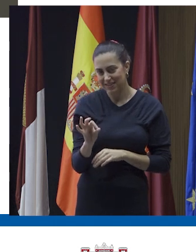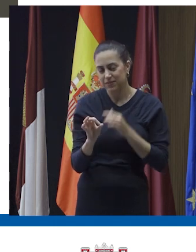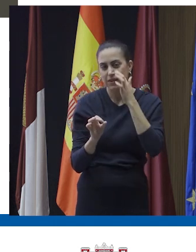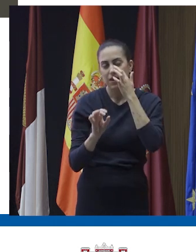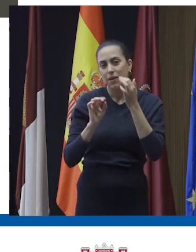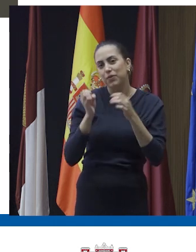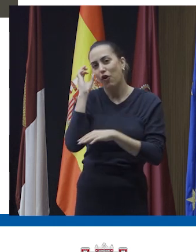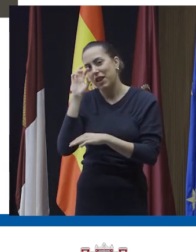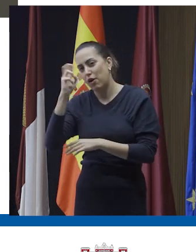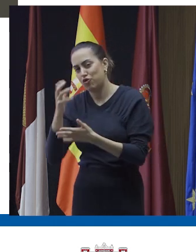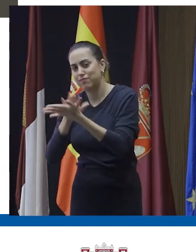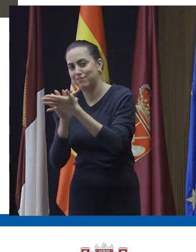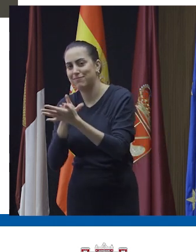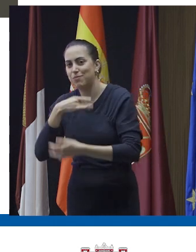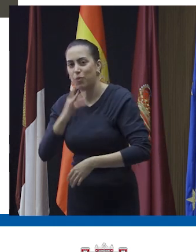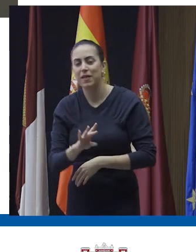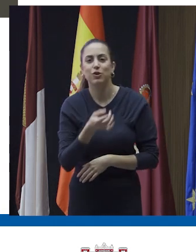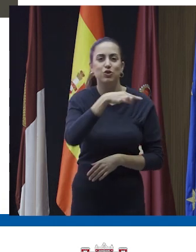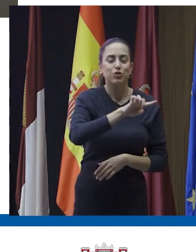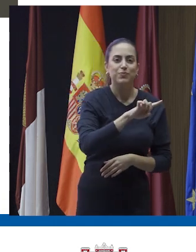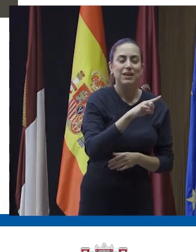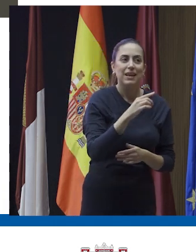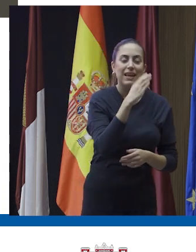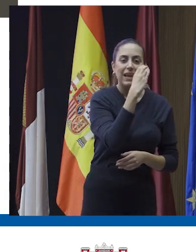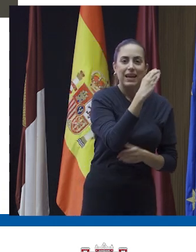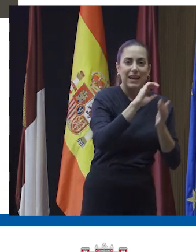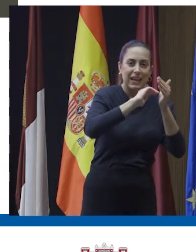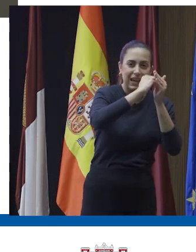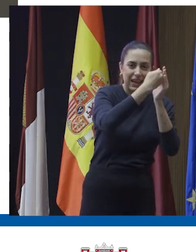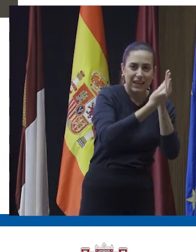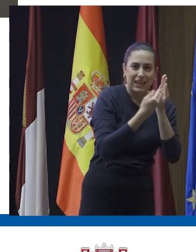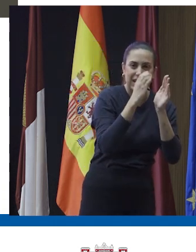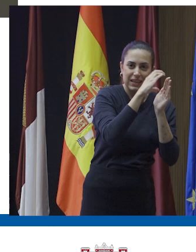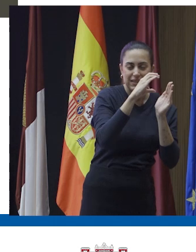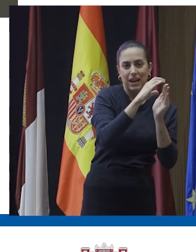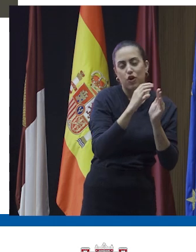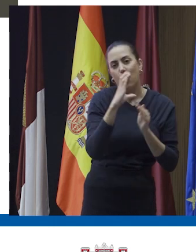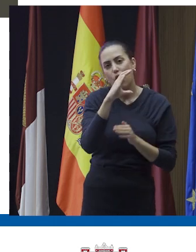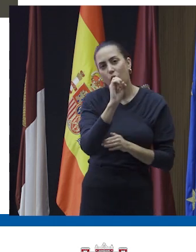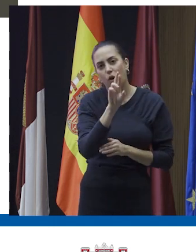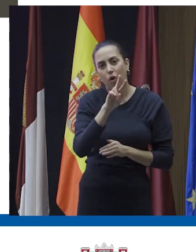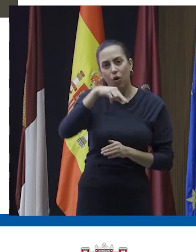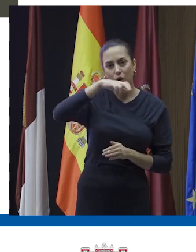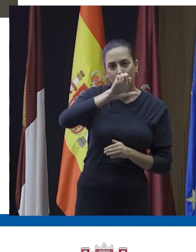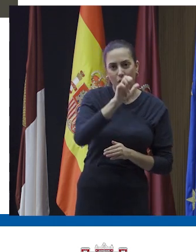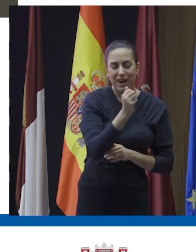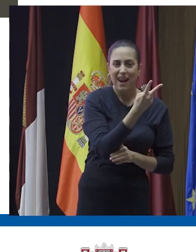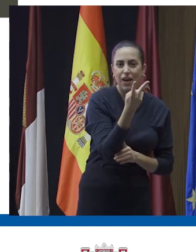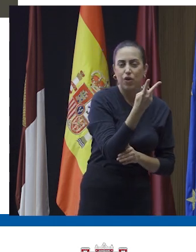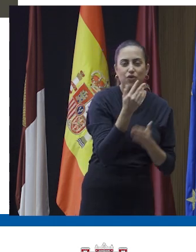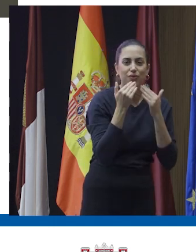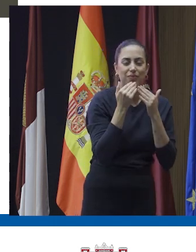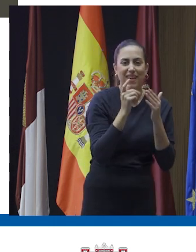¿qué conseguimos gracias al cristalino y a la córnea, que son nuestras dos lentes principales? Pues gracias a eso conseguimos que nuestra